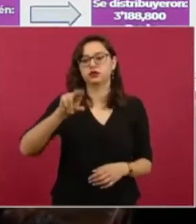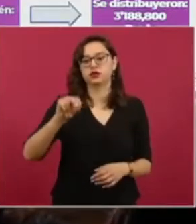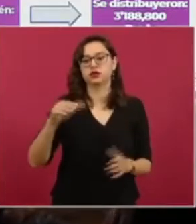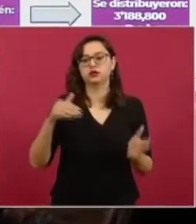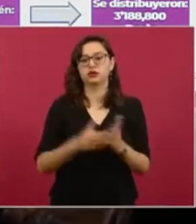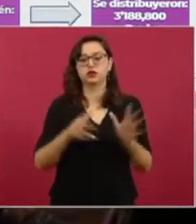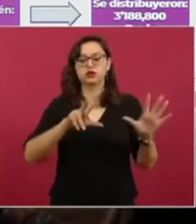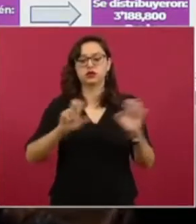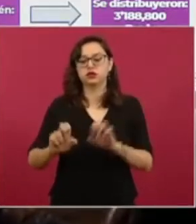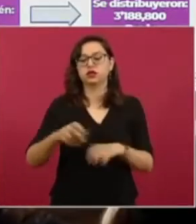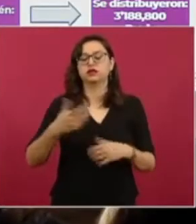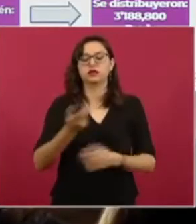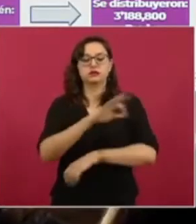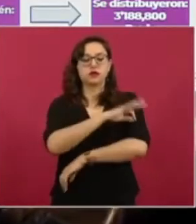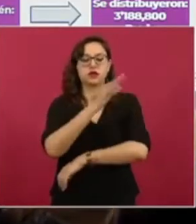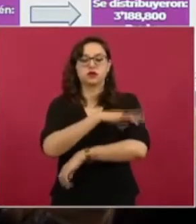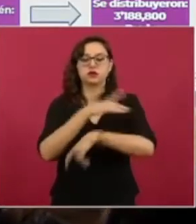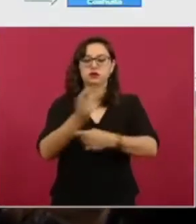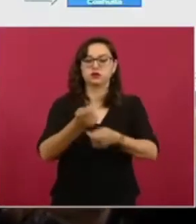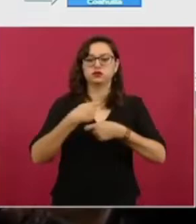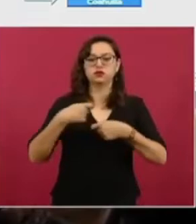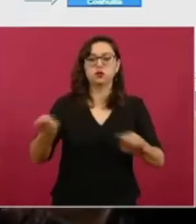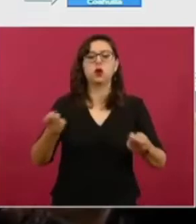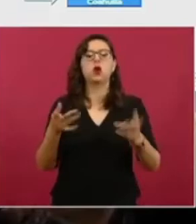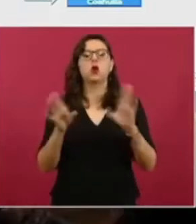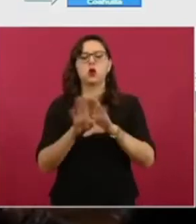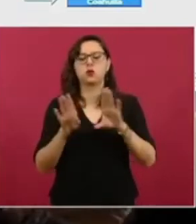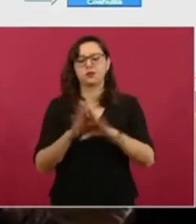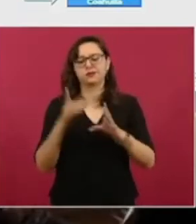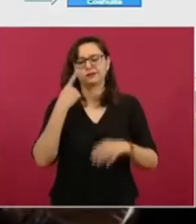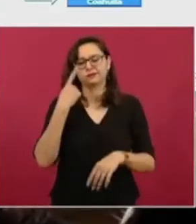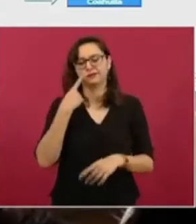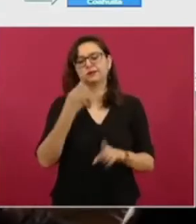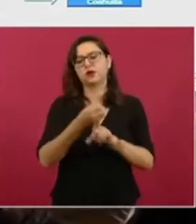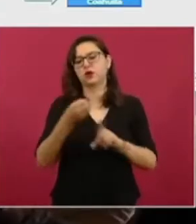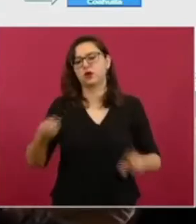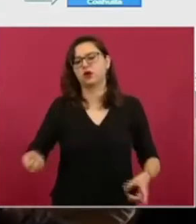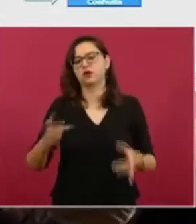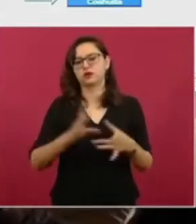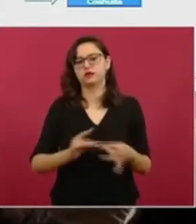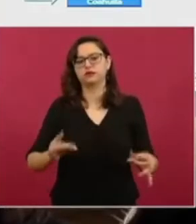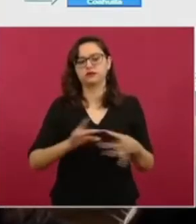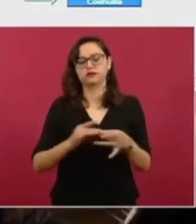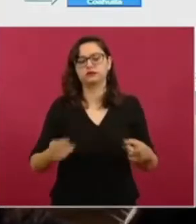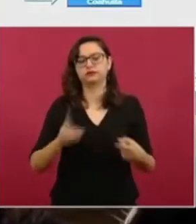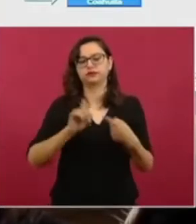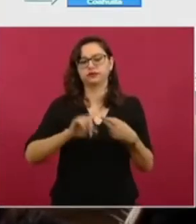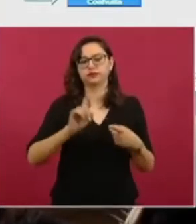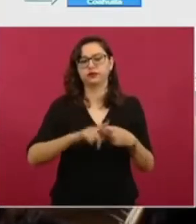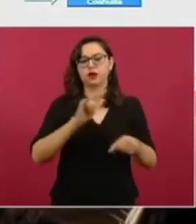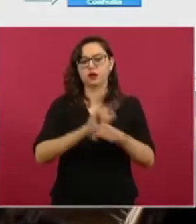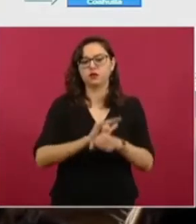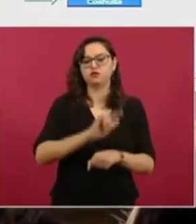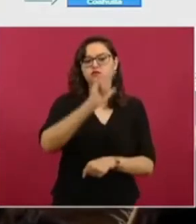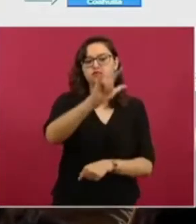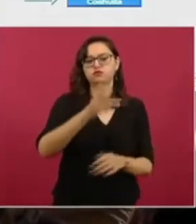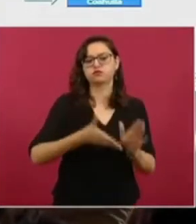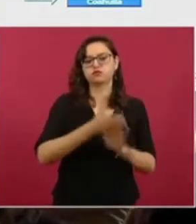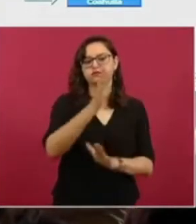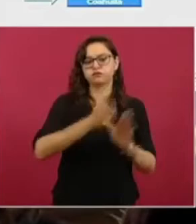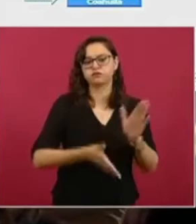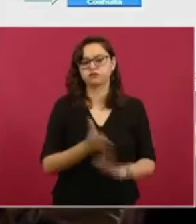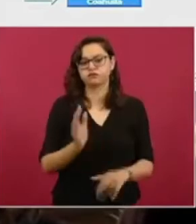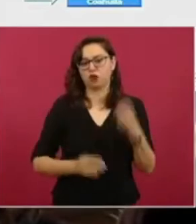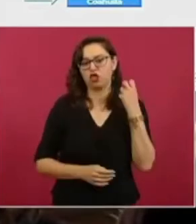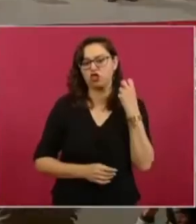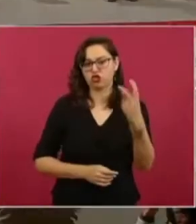3.188.800 dosis de la siguiente manera. Adelante, por favor. Por vía aérea se van a organizar dos